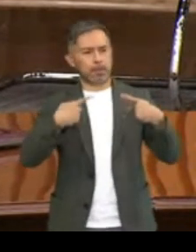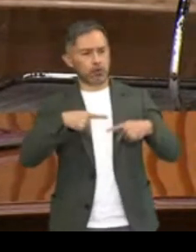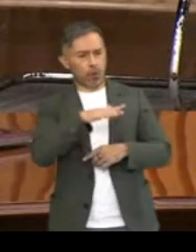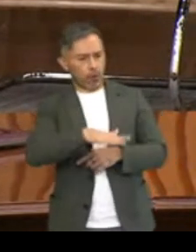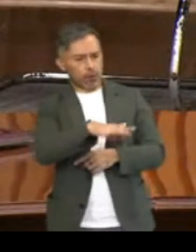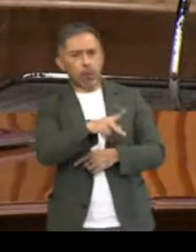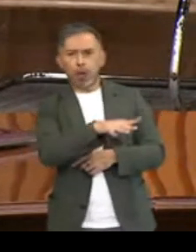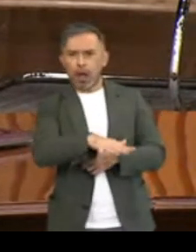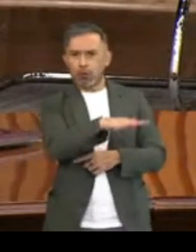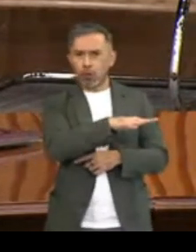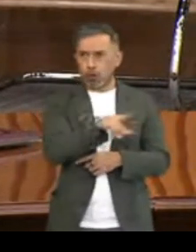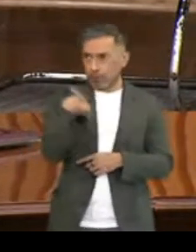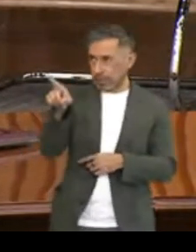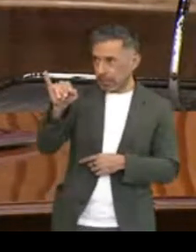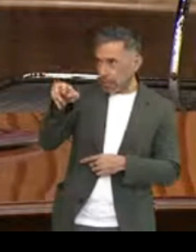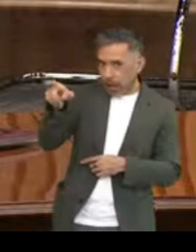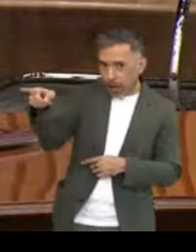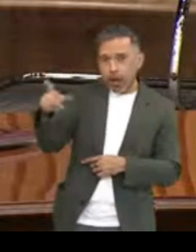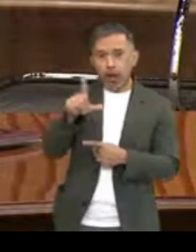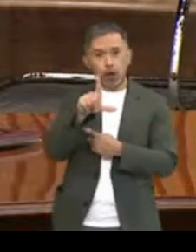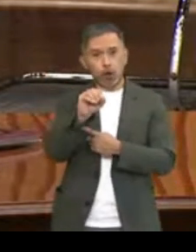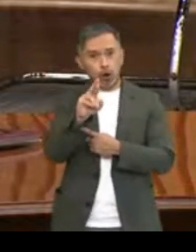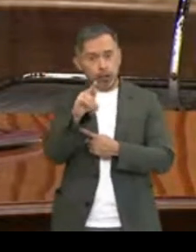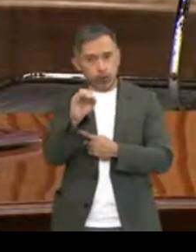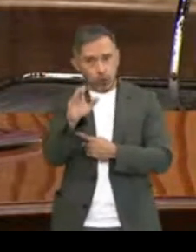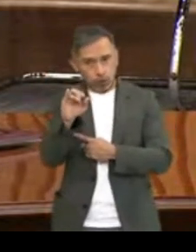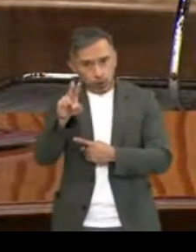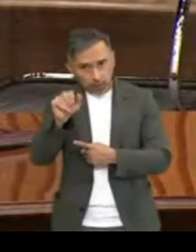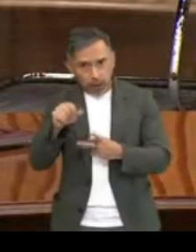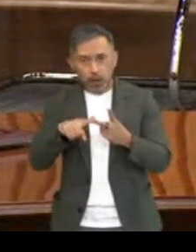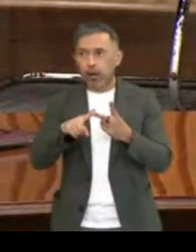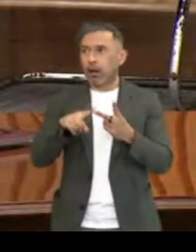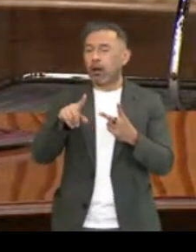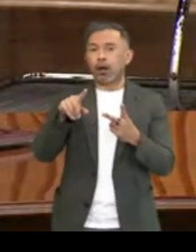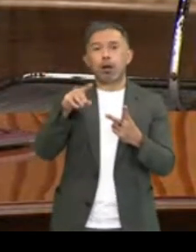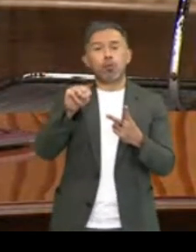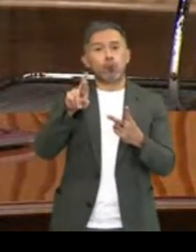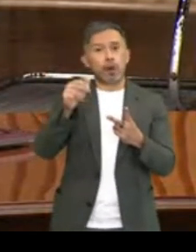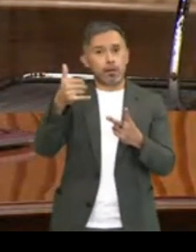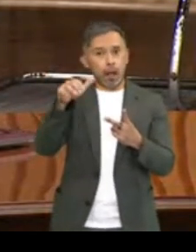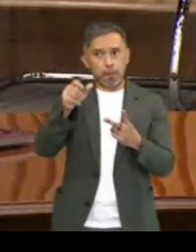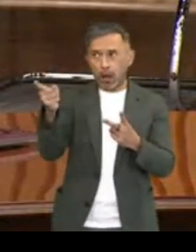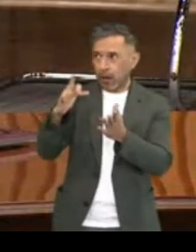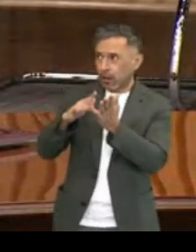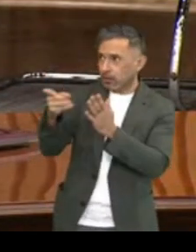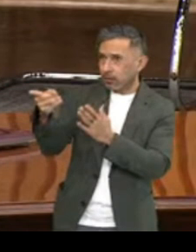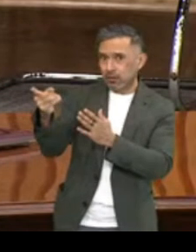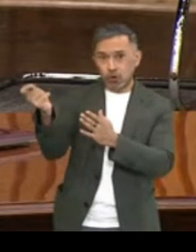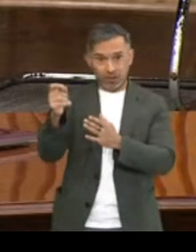INE, no Lorenzo Córdoba, no Ciro Murayama, y por supuesto que la democracia no es Edmundo